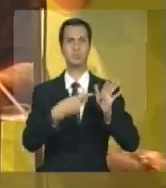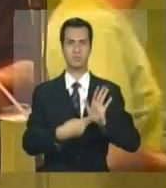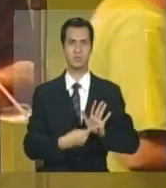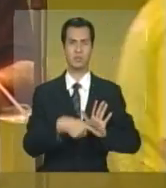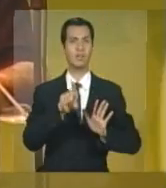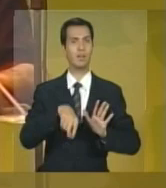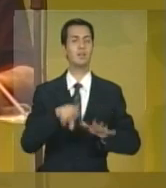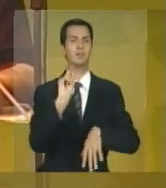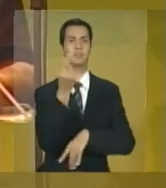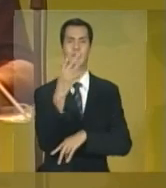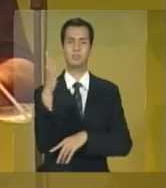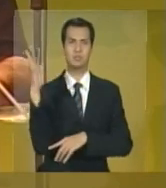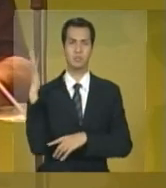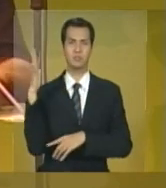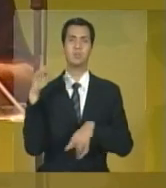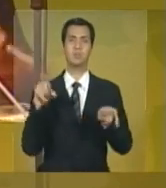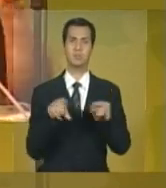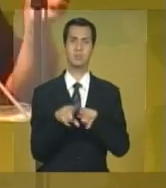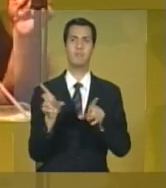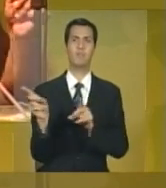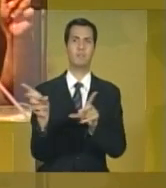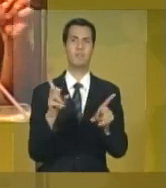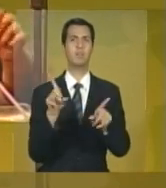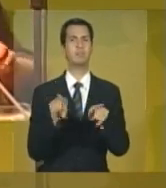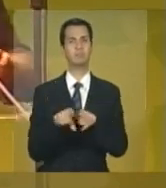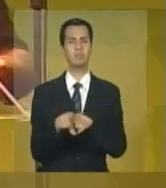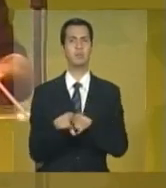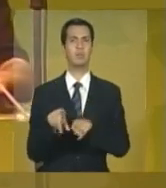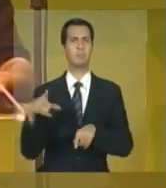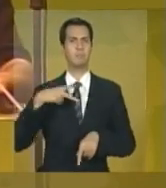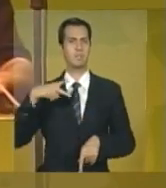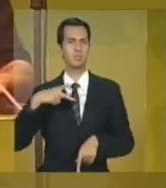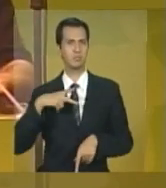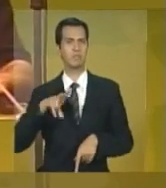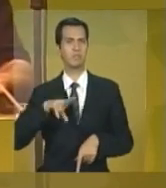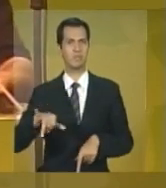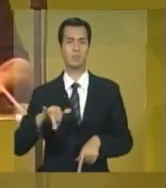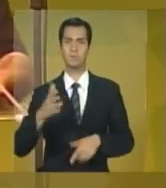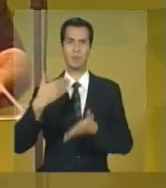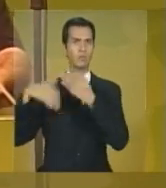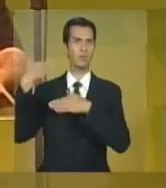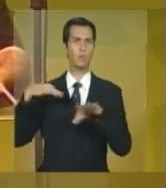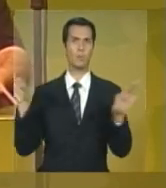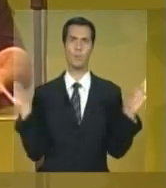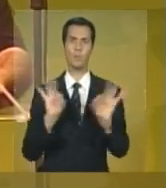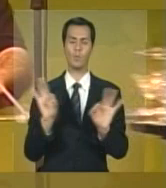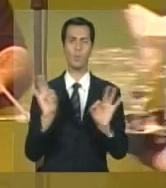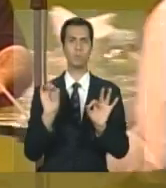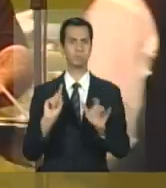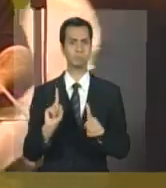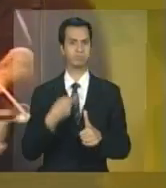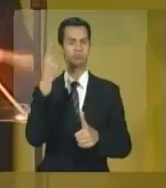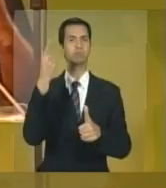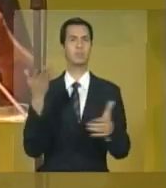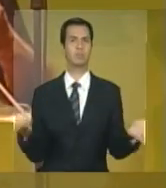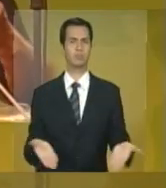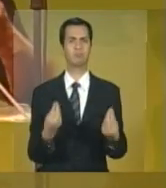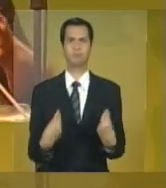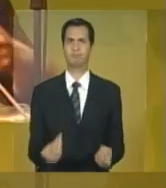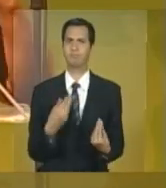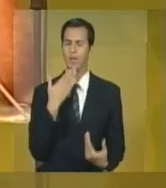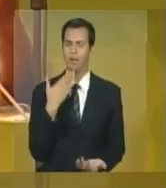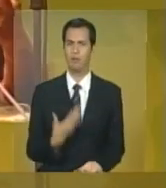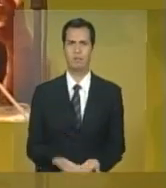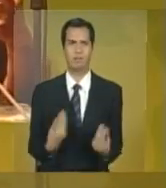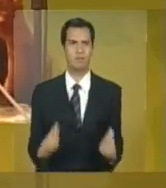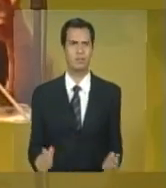de mercantilización y privatización del medio ambiente como nunca lo hemos visto. Y esto